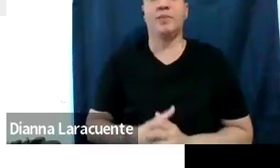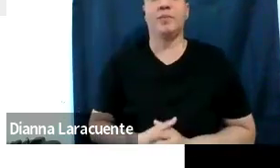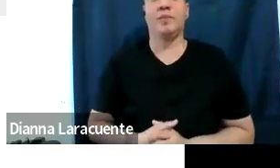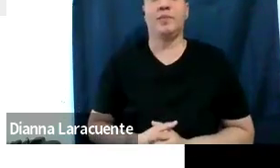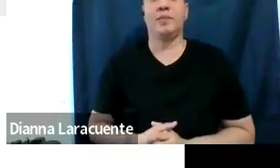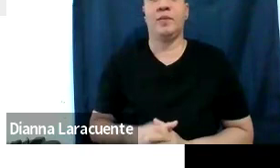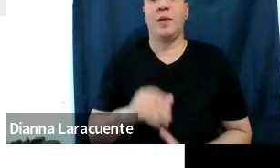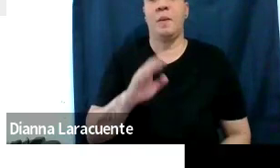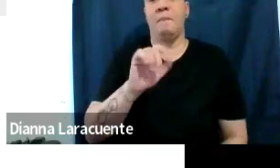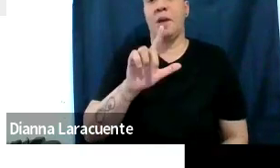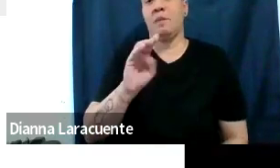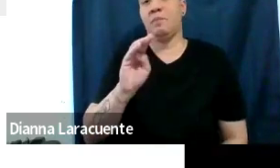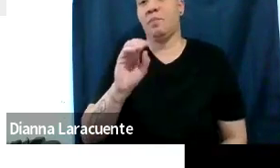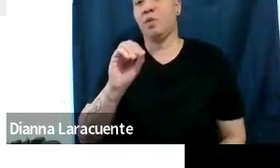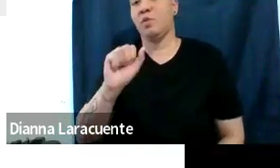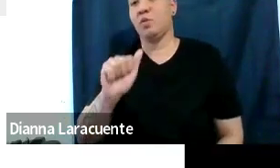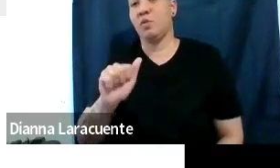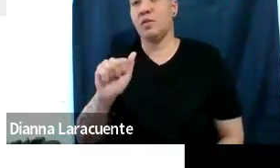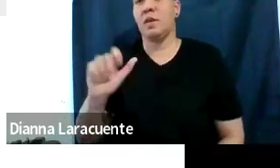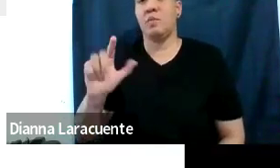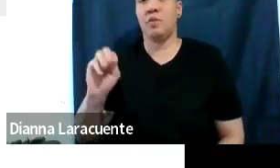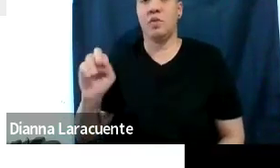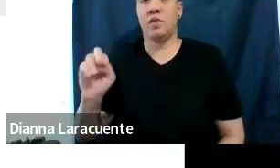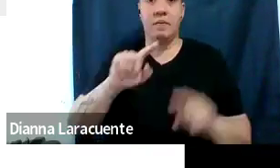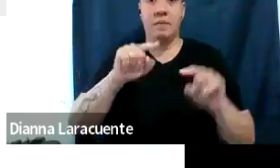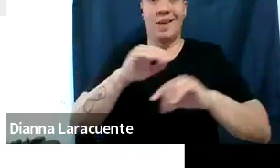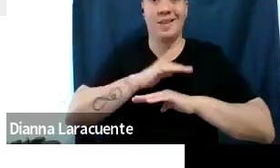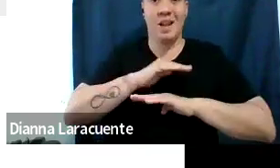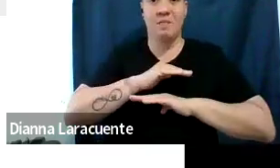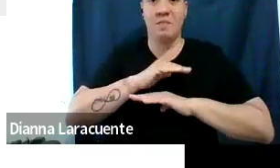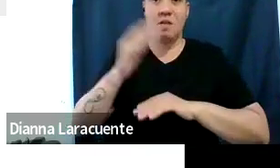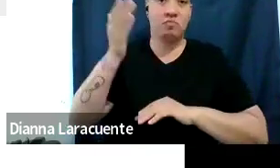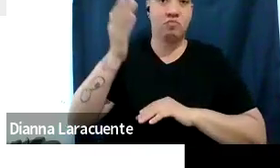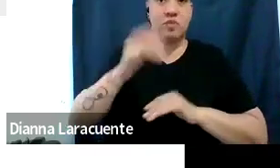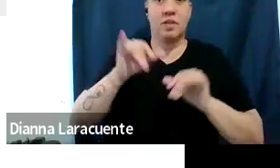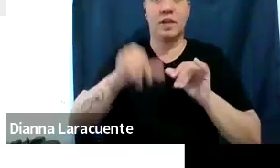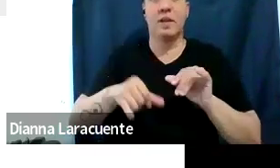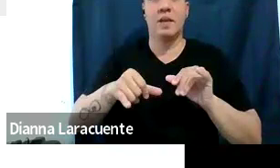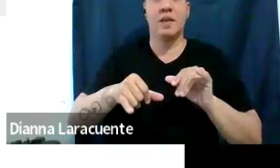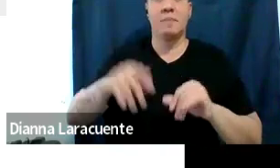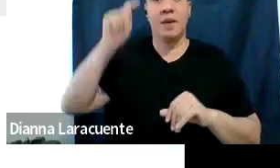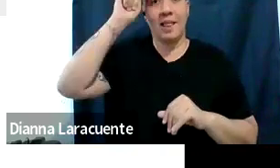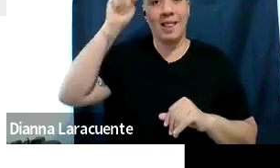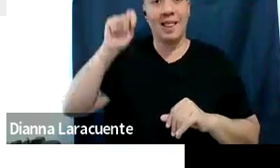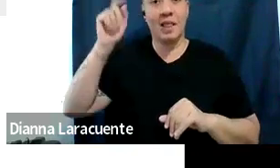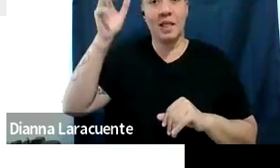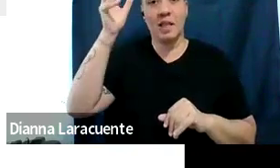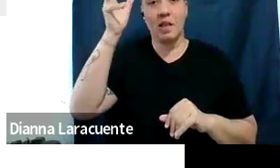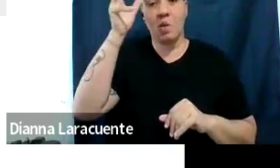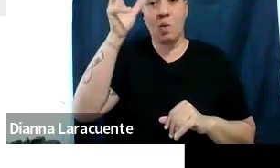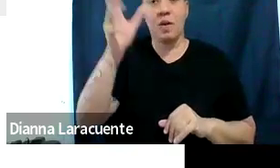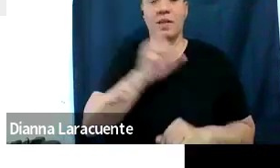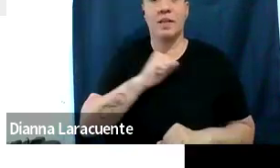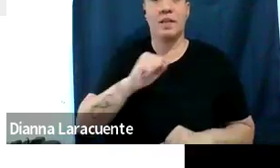Muñoz Rivera iban a San Germán a dar su discurso, que se quedaban en casa de mi tía abuelo, que era senador republicano, como